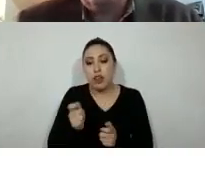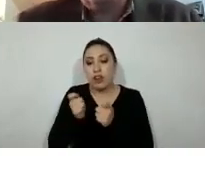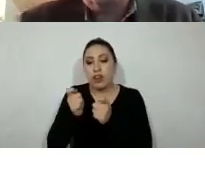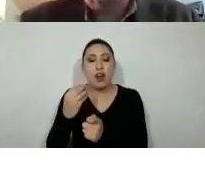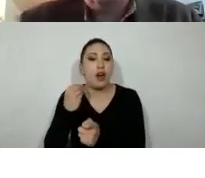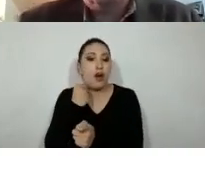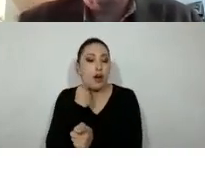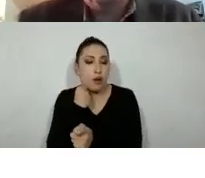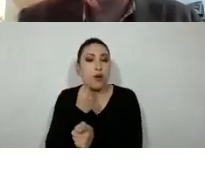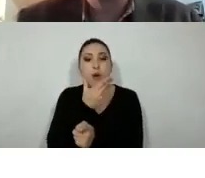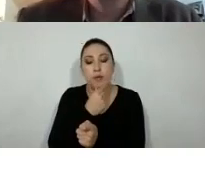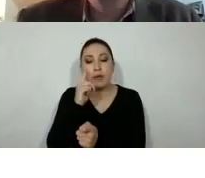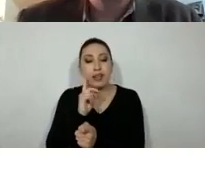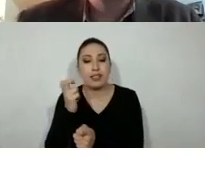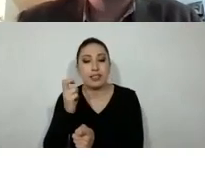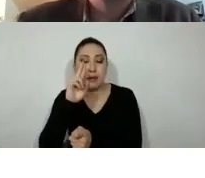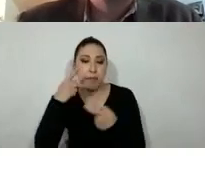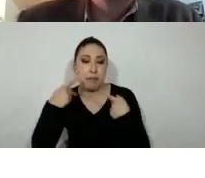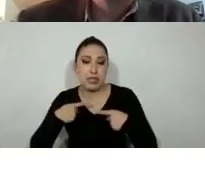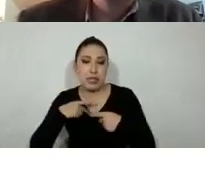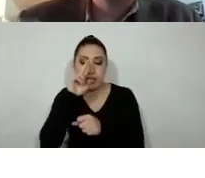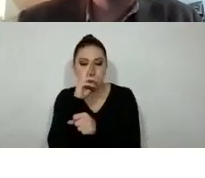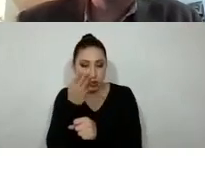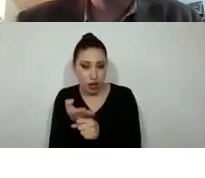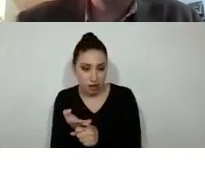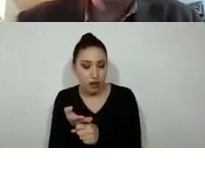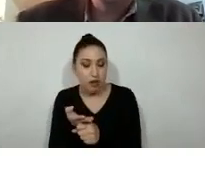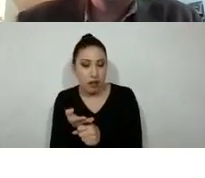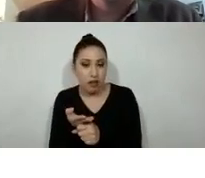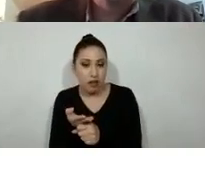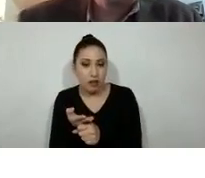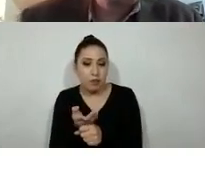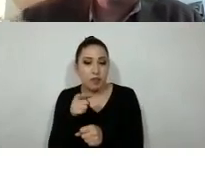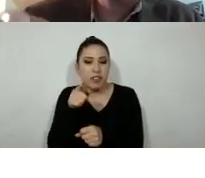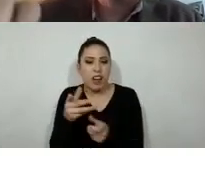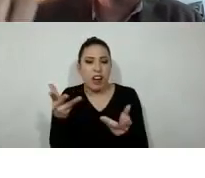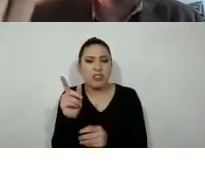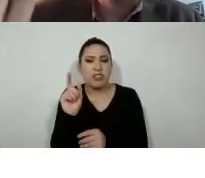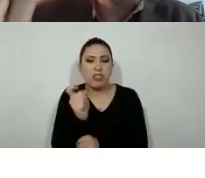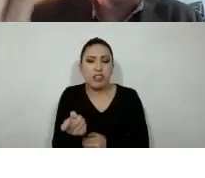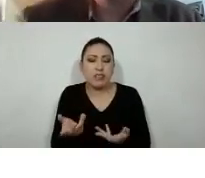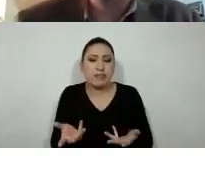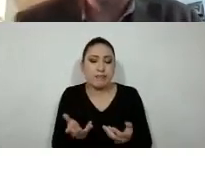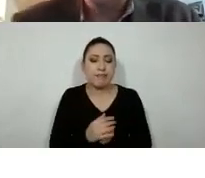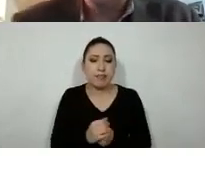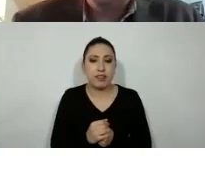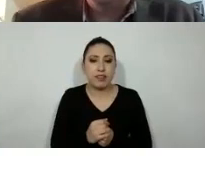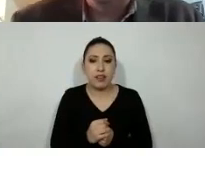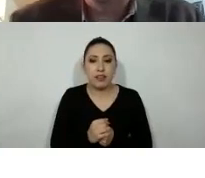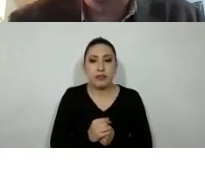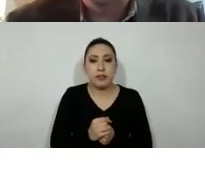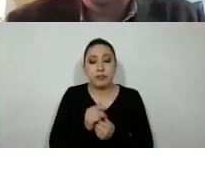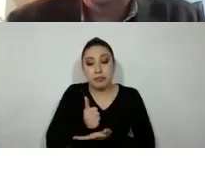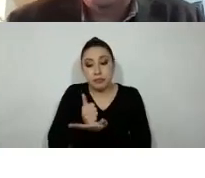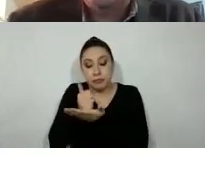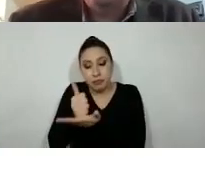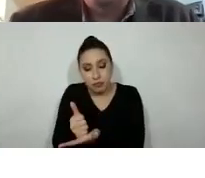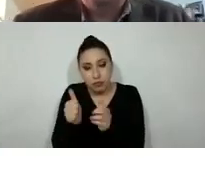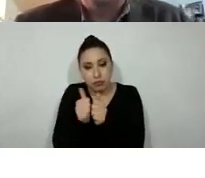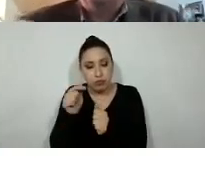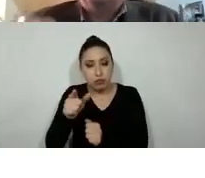de puestas a disposición o para esa función, y lo que hacen ahí, pues es ayudarle al policía